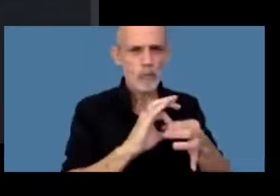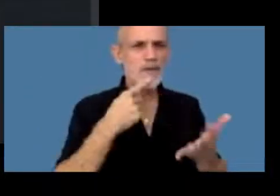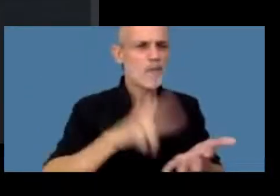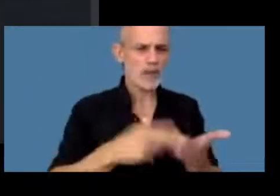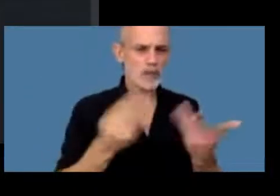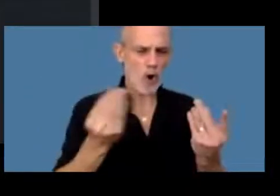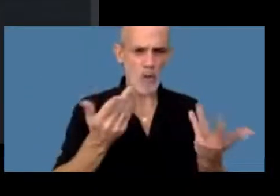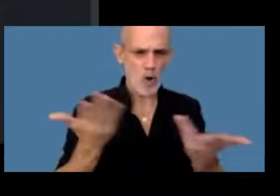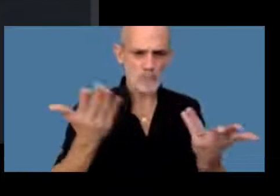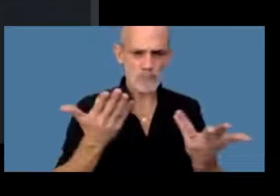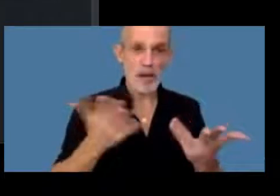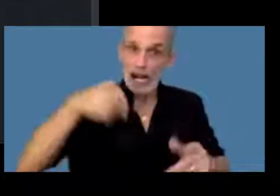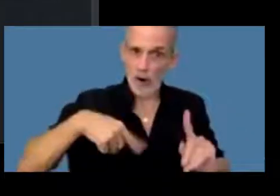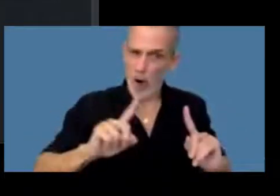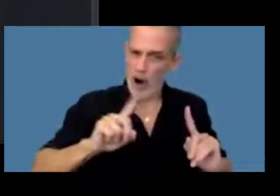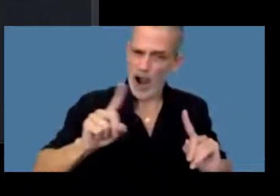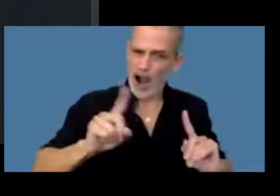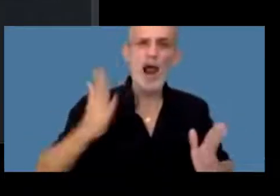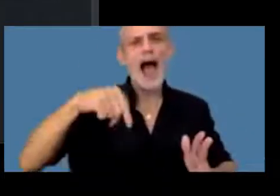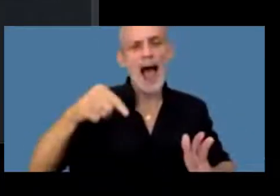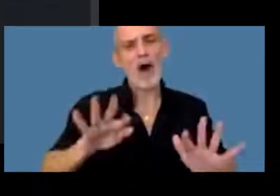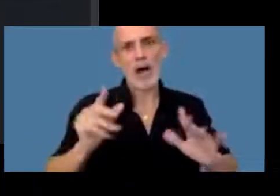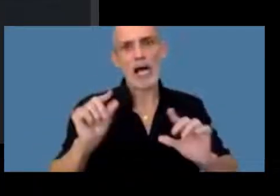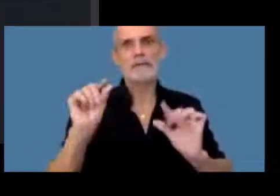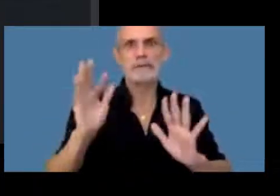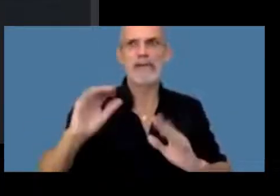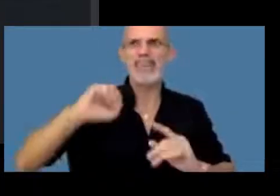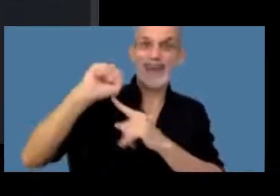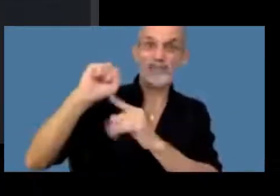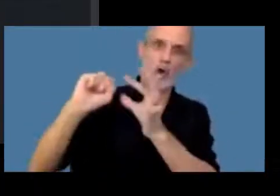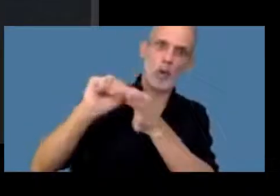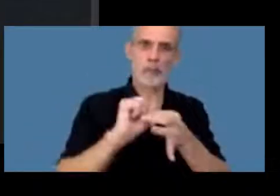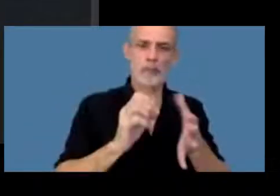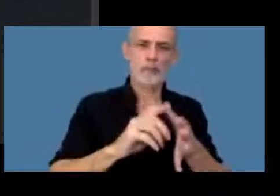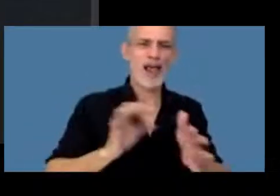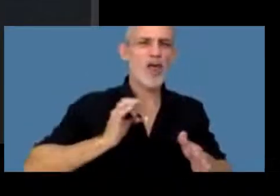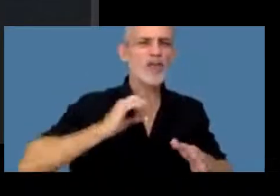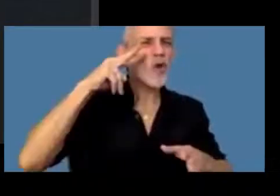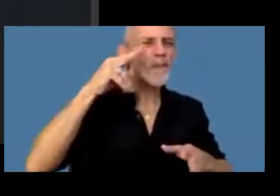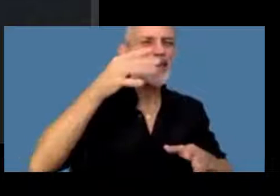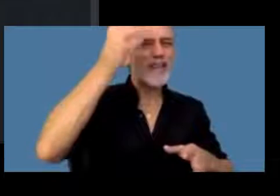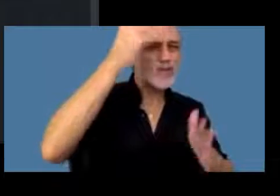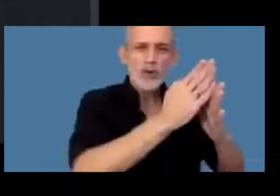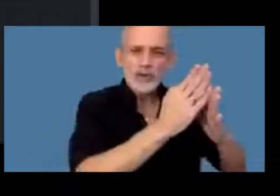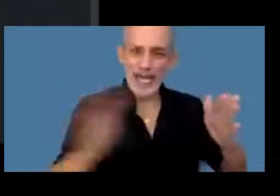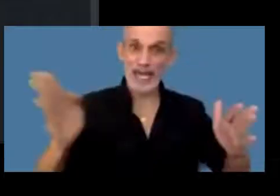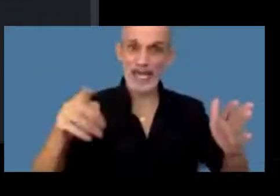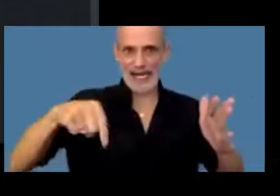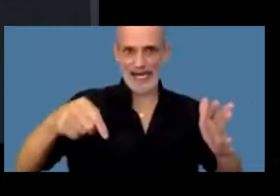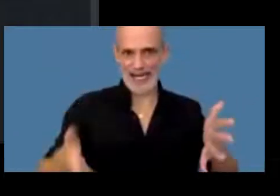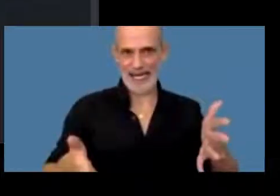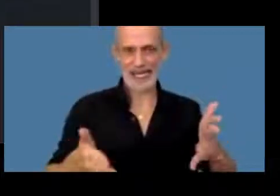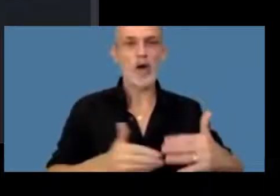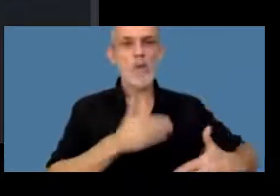Y no ahora, porque ahora por lo menos se está aplicando un poco, digamos, ¿no? Del 2012 en adelante. Fíjense que la evolución del